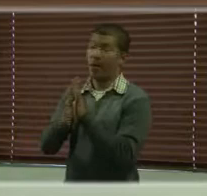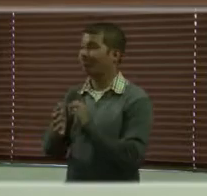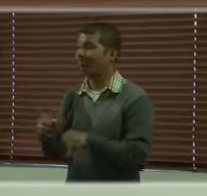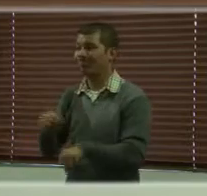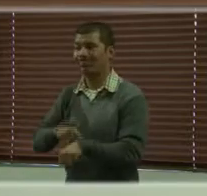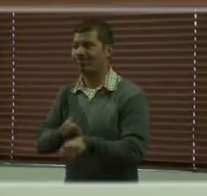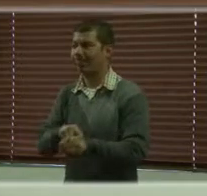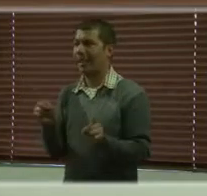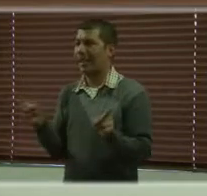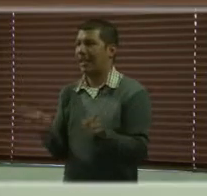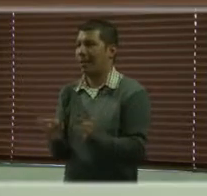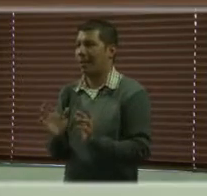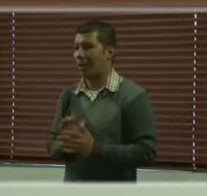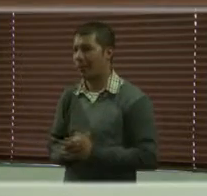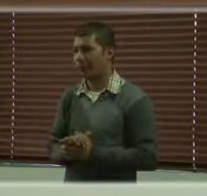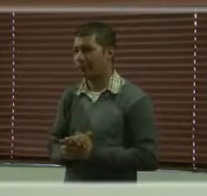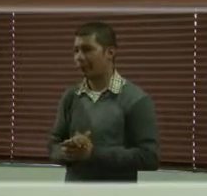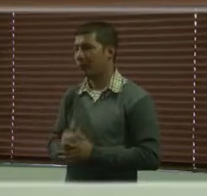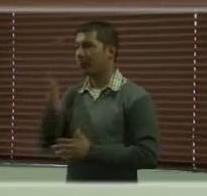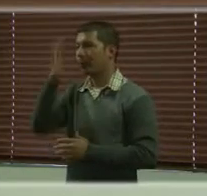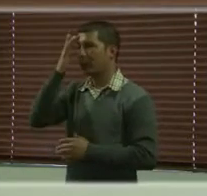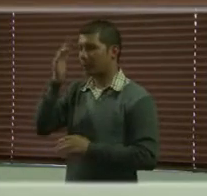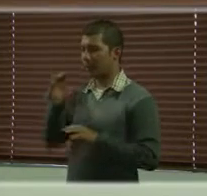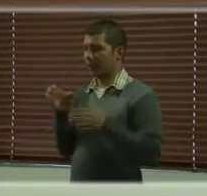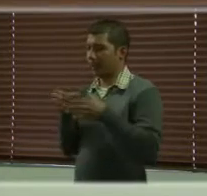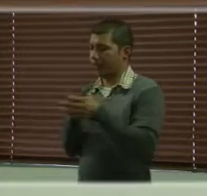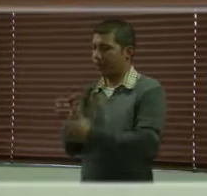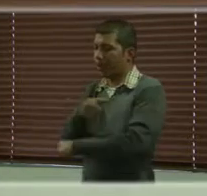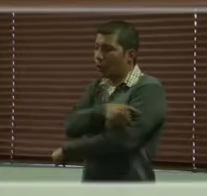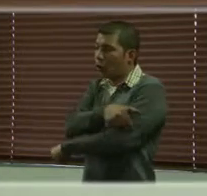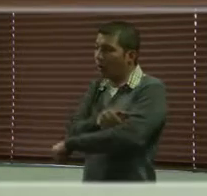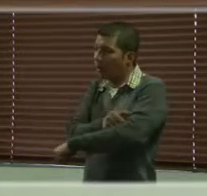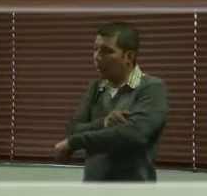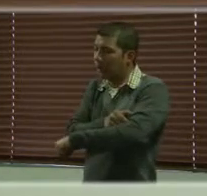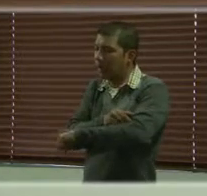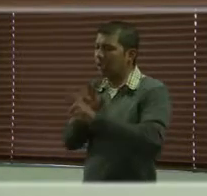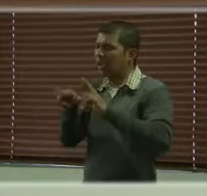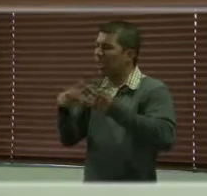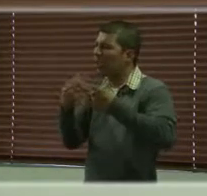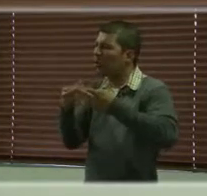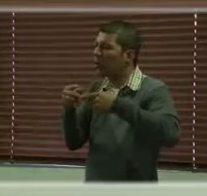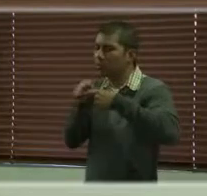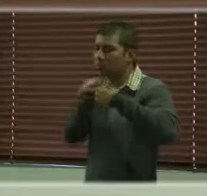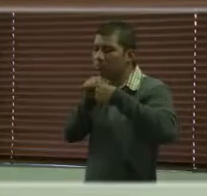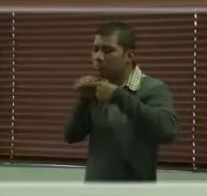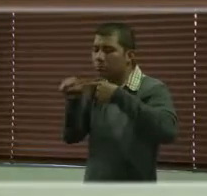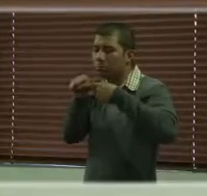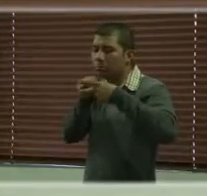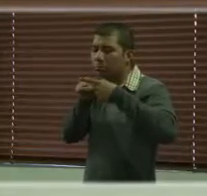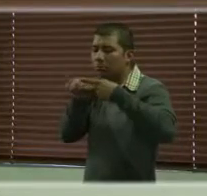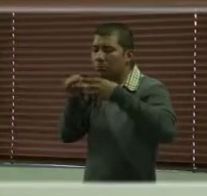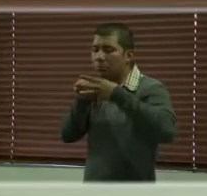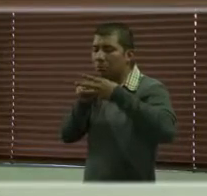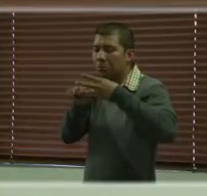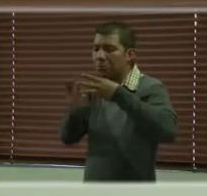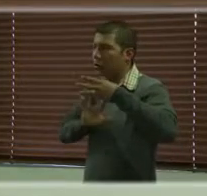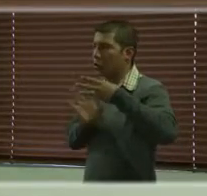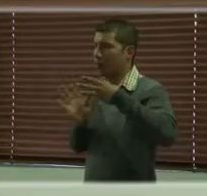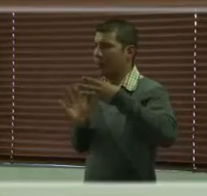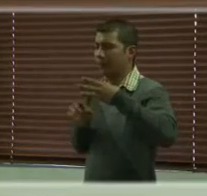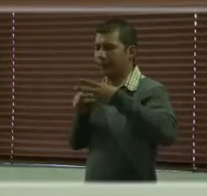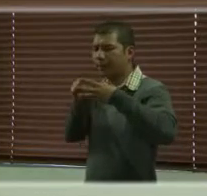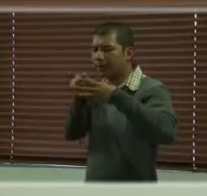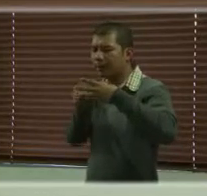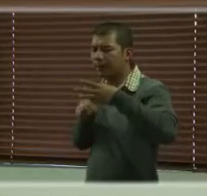que se reúne tres semanas o tres semanas y media examina Generalmente siete estados siete informes